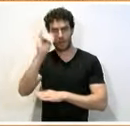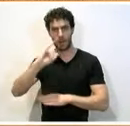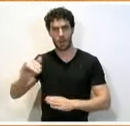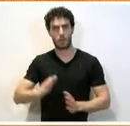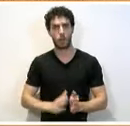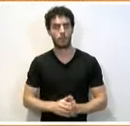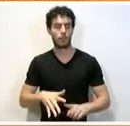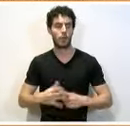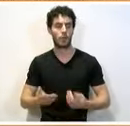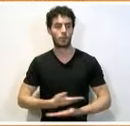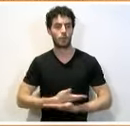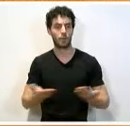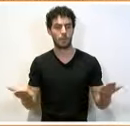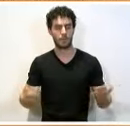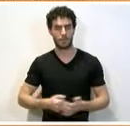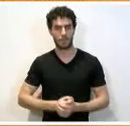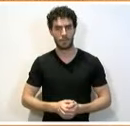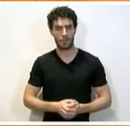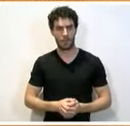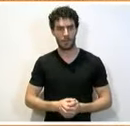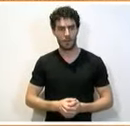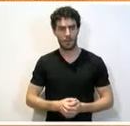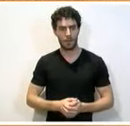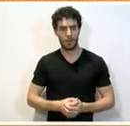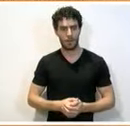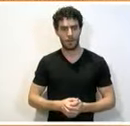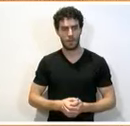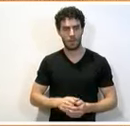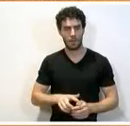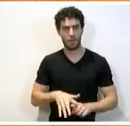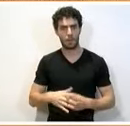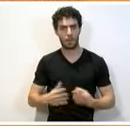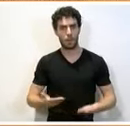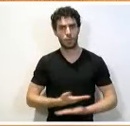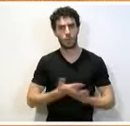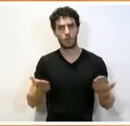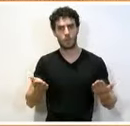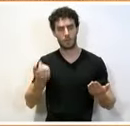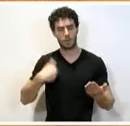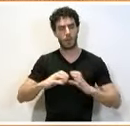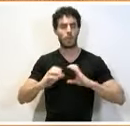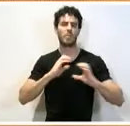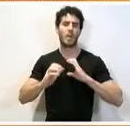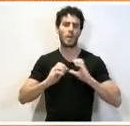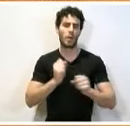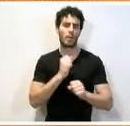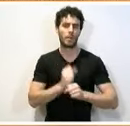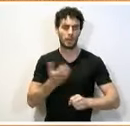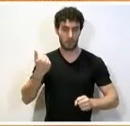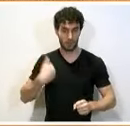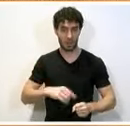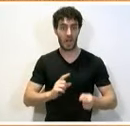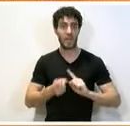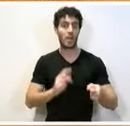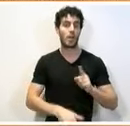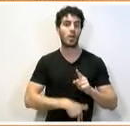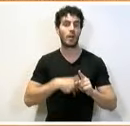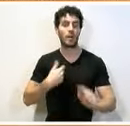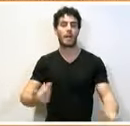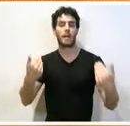caso, mire, ya estamos trabajando. Ya hemos tenido conversaciones con la dirección general correspondiente